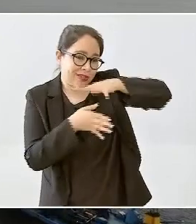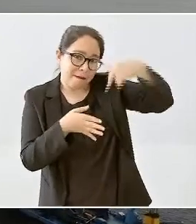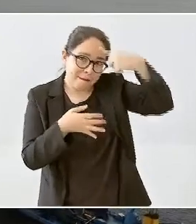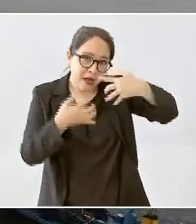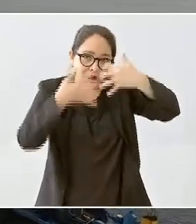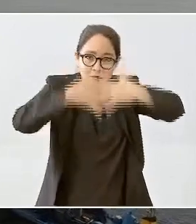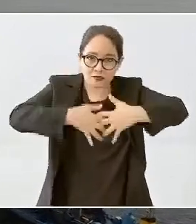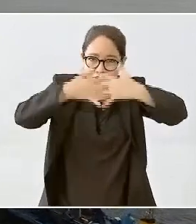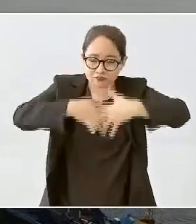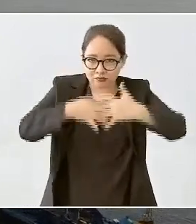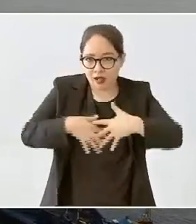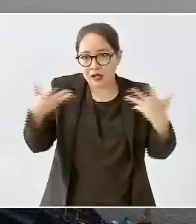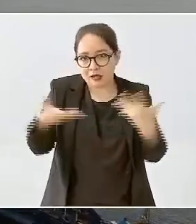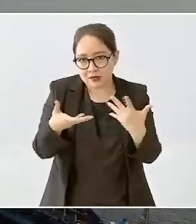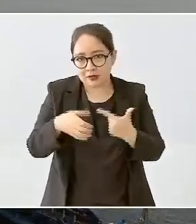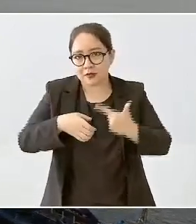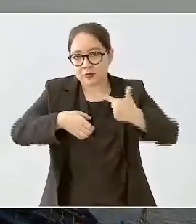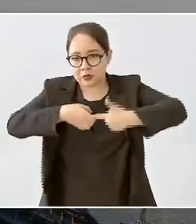que ahí se produce.